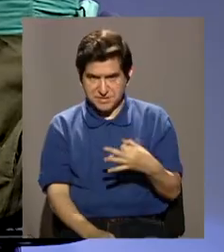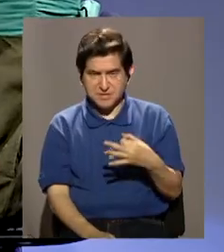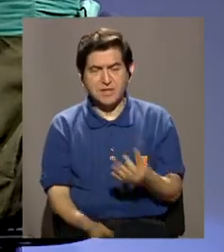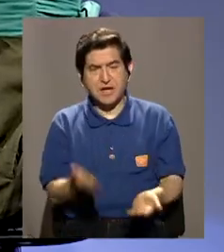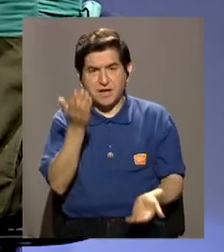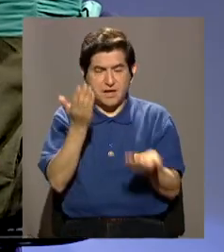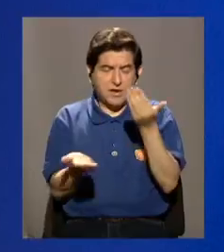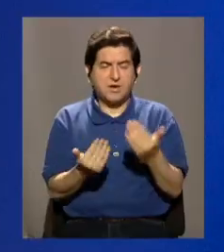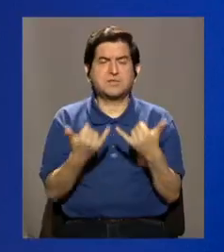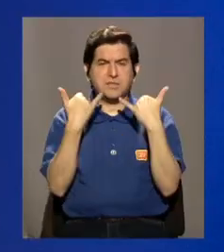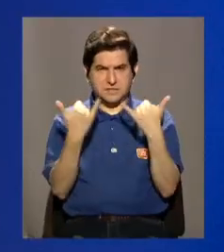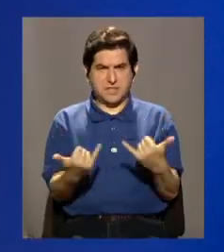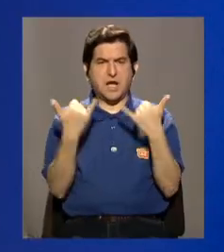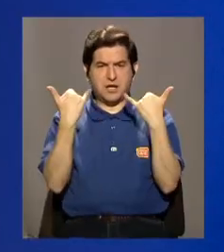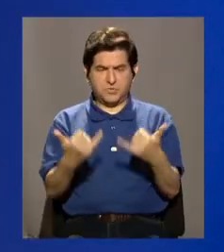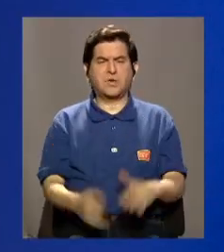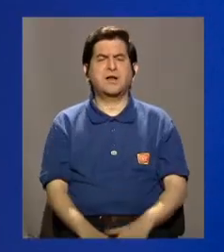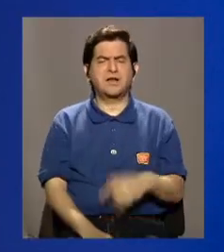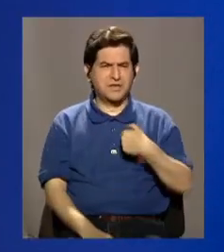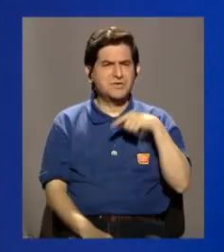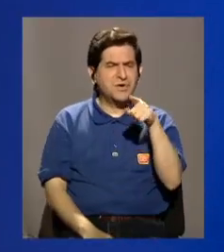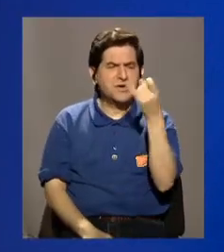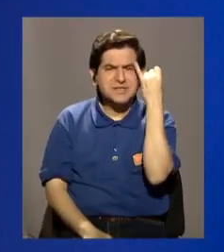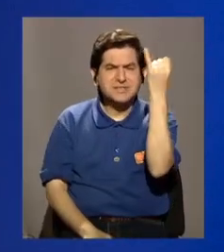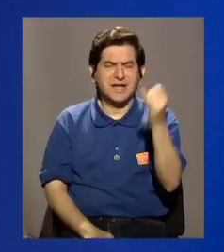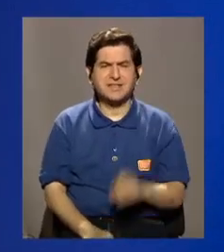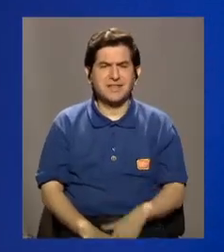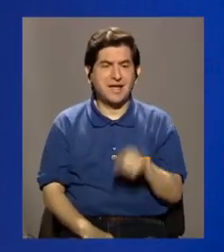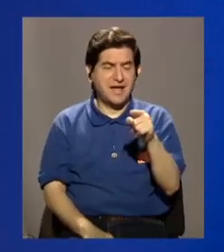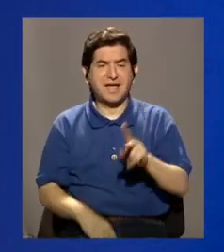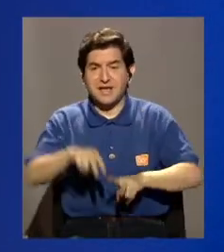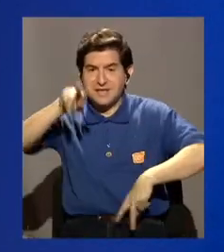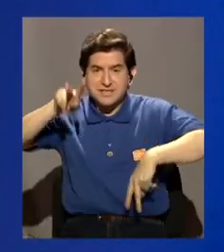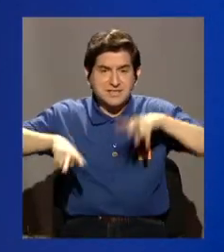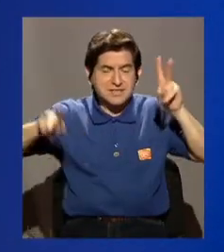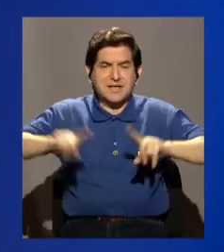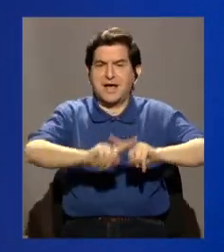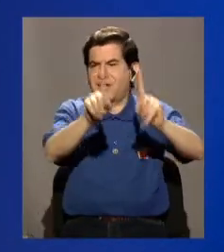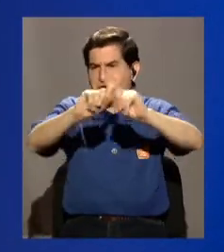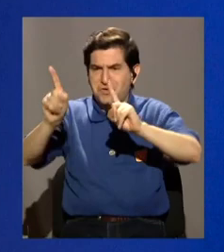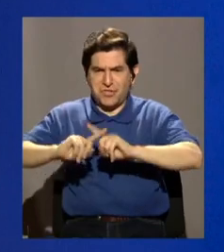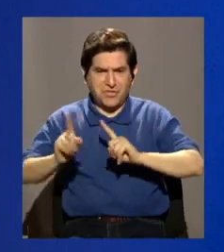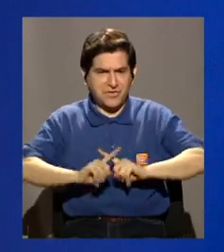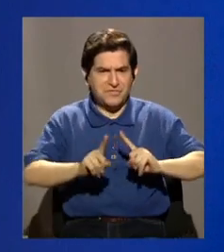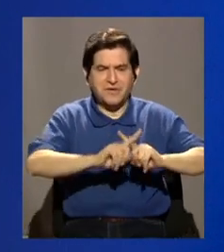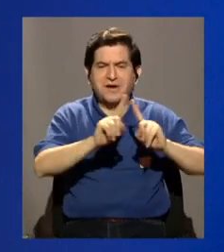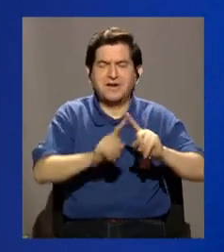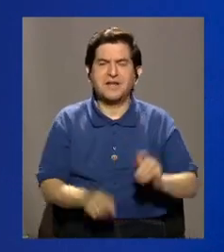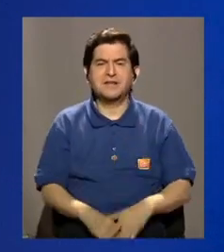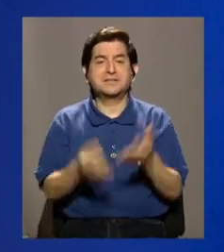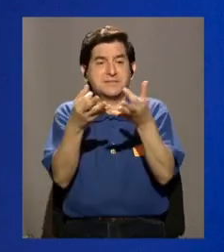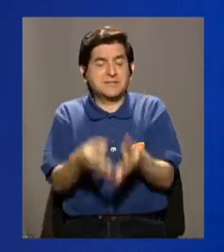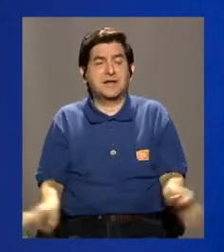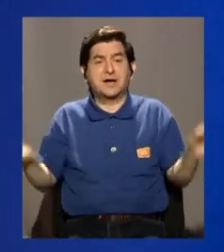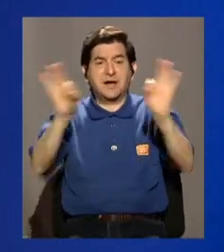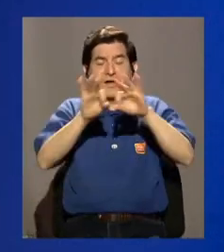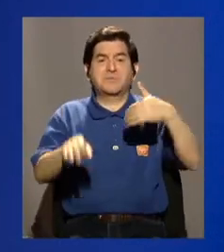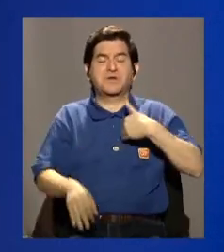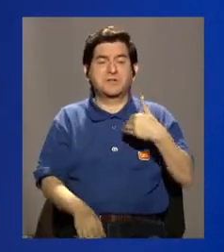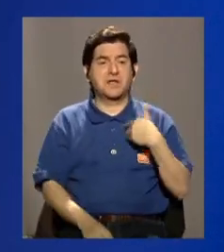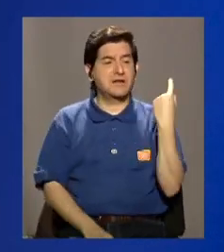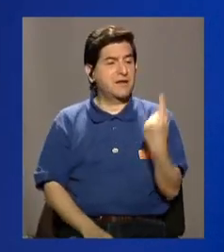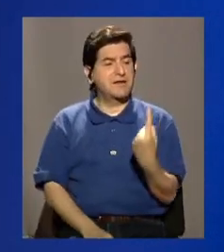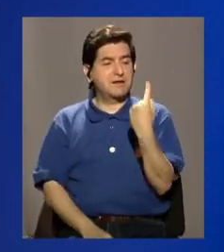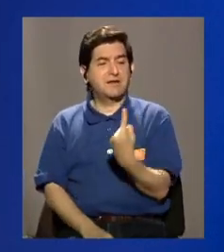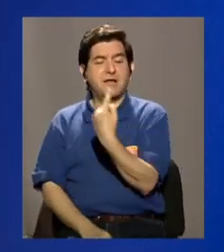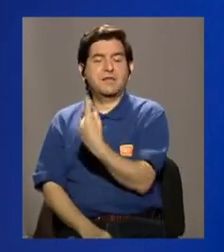muy actuales exactamente a eso iba que esta variedad es la diferencia sustancial que hay entre cada una de